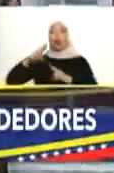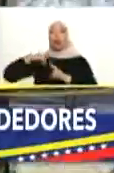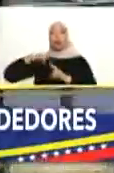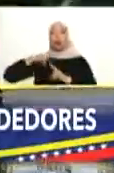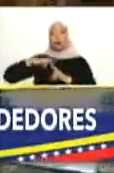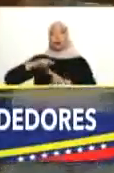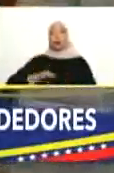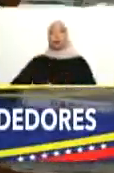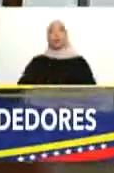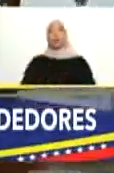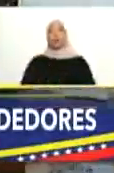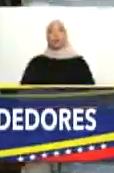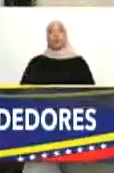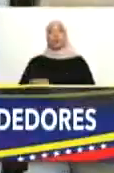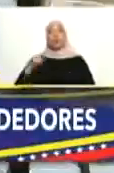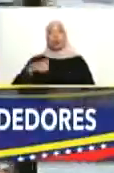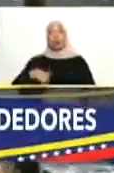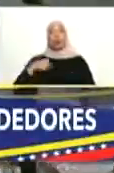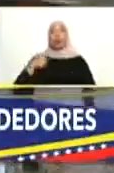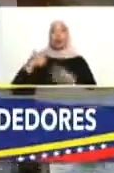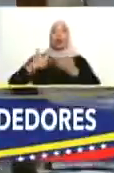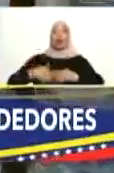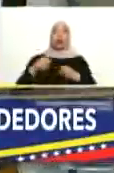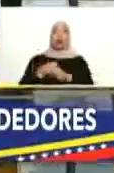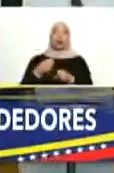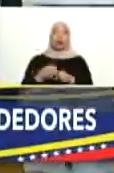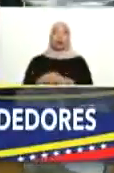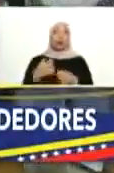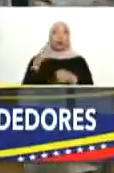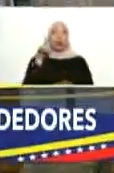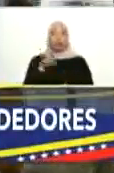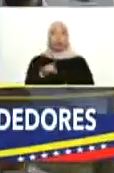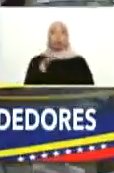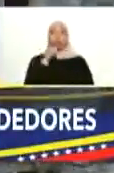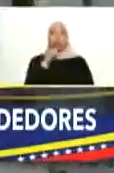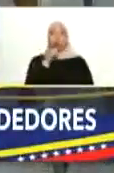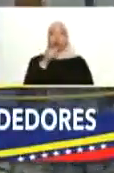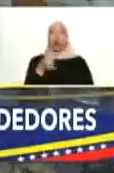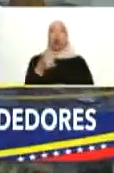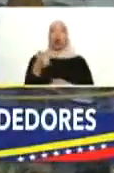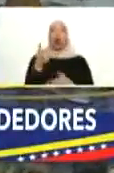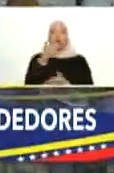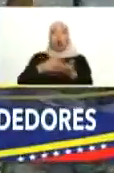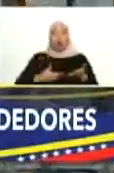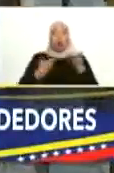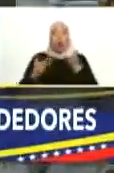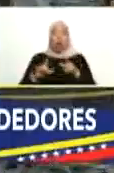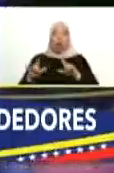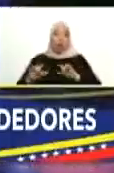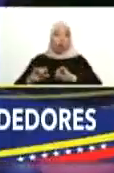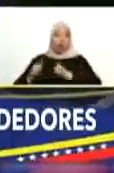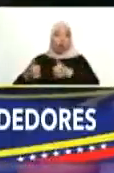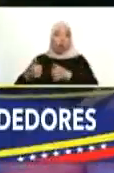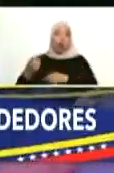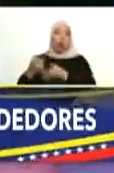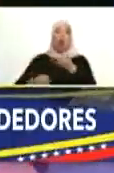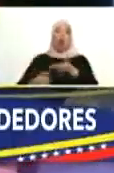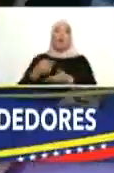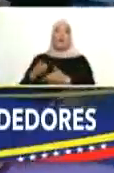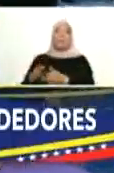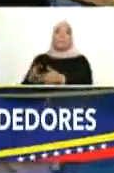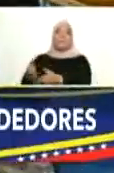presidente, este es uno de tantos emprendedores y ya los demás están sacando sus certificados para accesar a los créditos. Fíjese, por ejemplo,